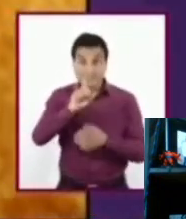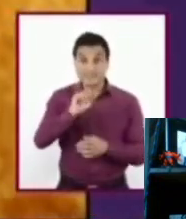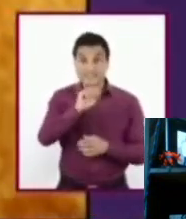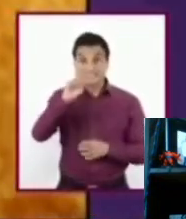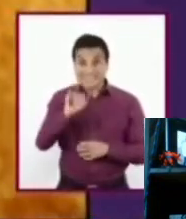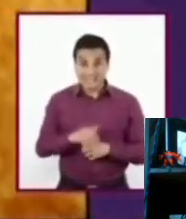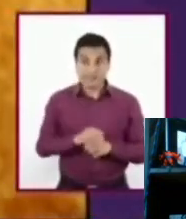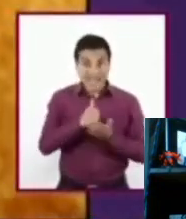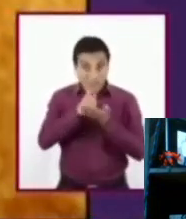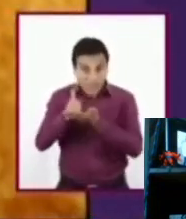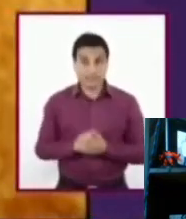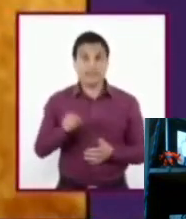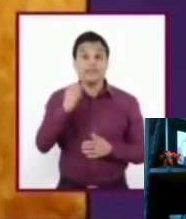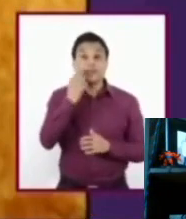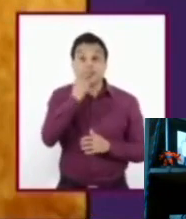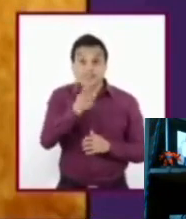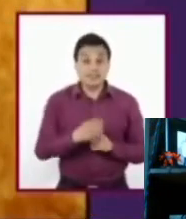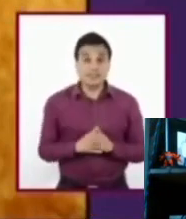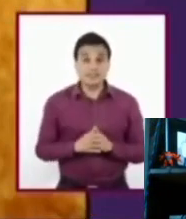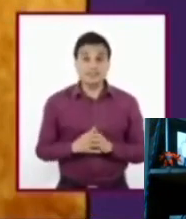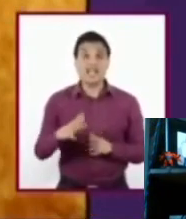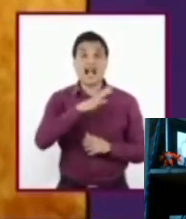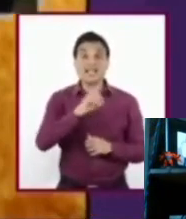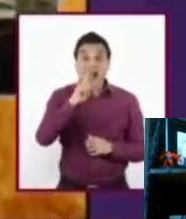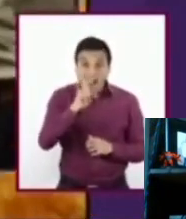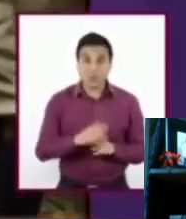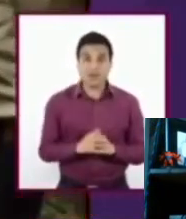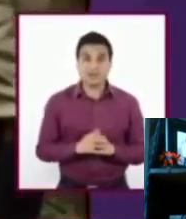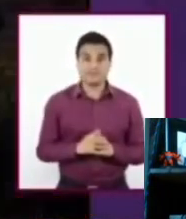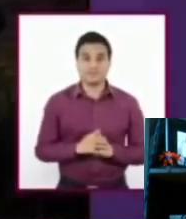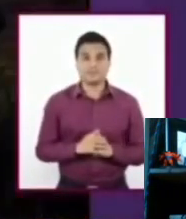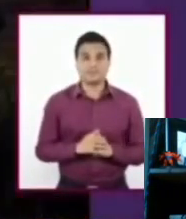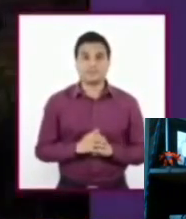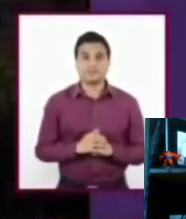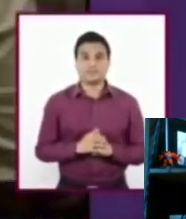ayúdale a 13 está intentando decir que hay agua aquí